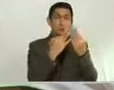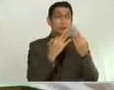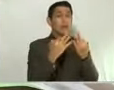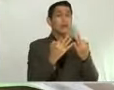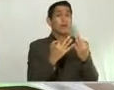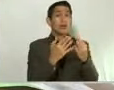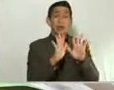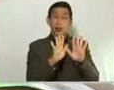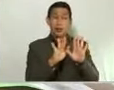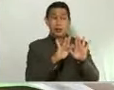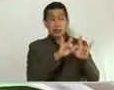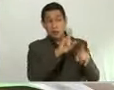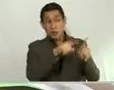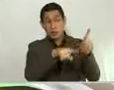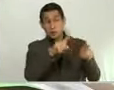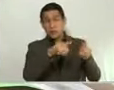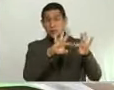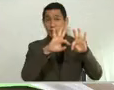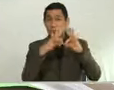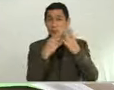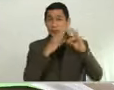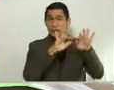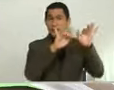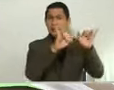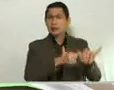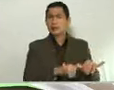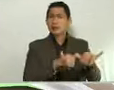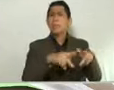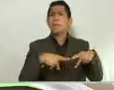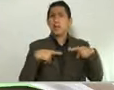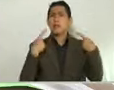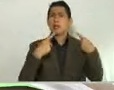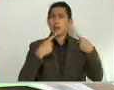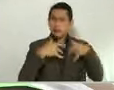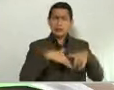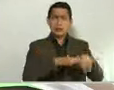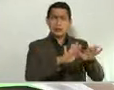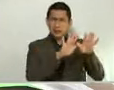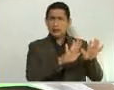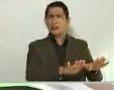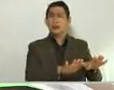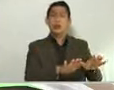ahí, quieren seguir viviendo ahí, pero tienen la oportunidad de ir a vivir a